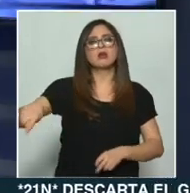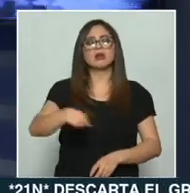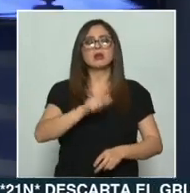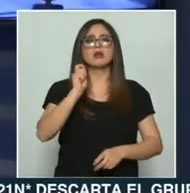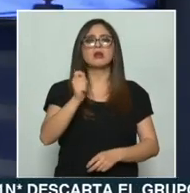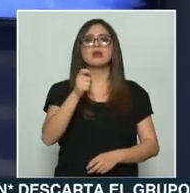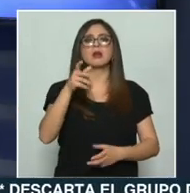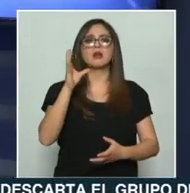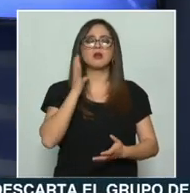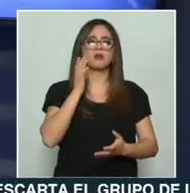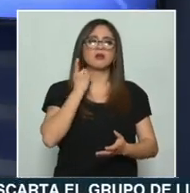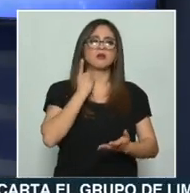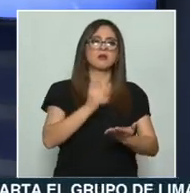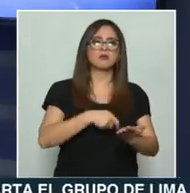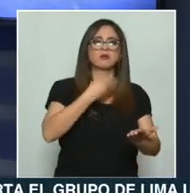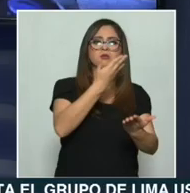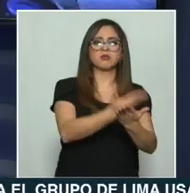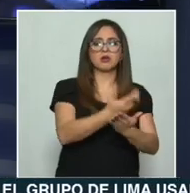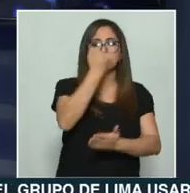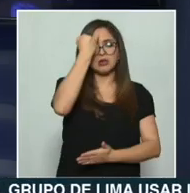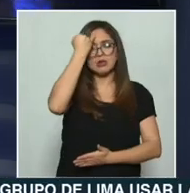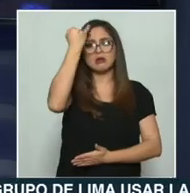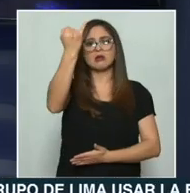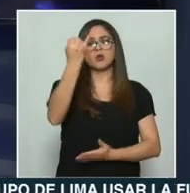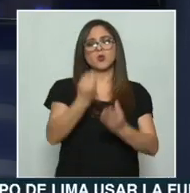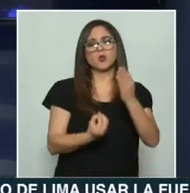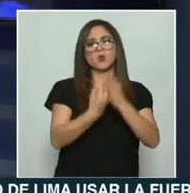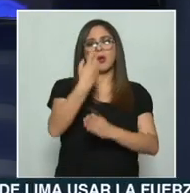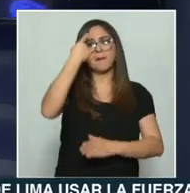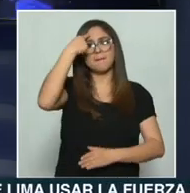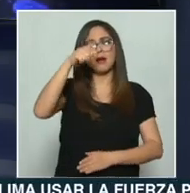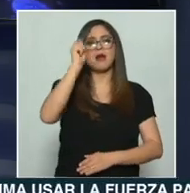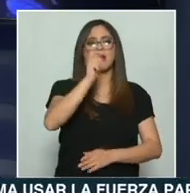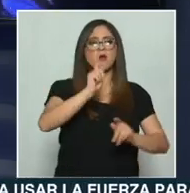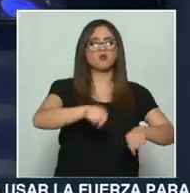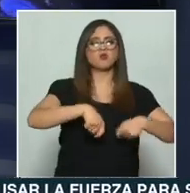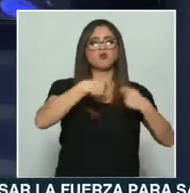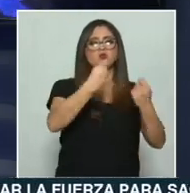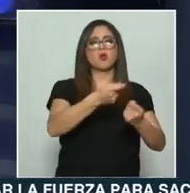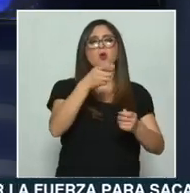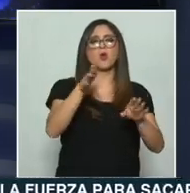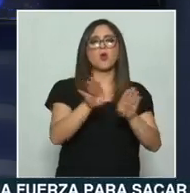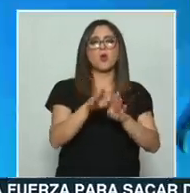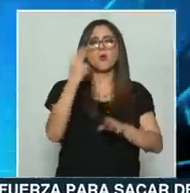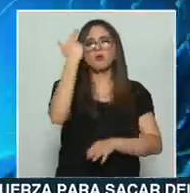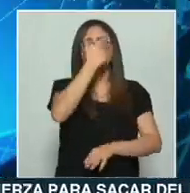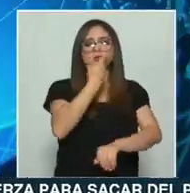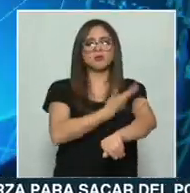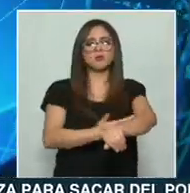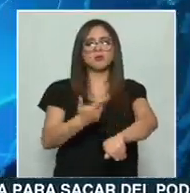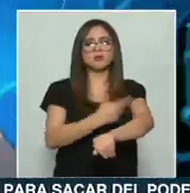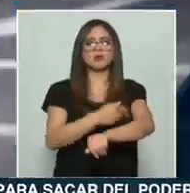el Congreso local para identificar con mayor facilidad a las unidades involucradas en delitos. Vamos a ver.